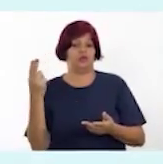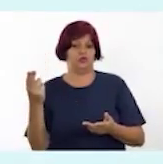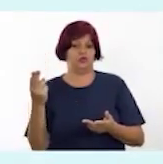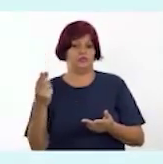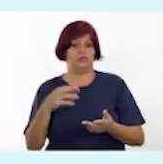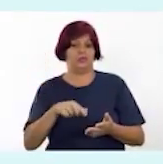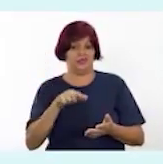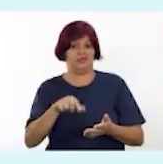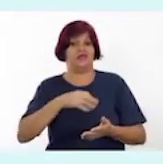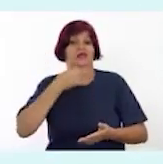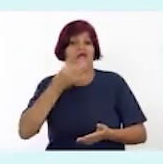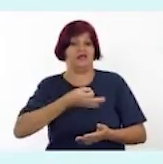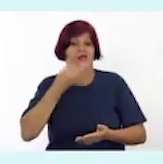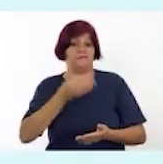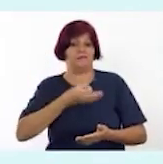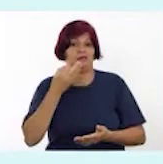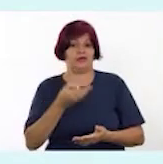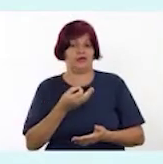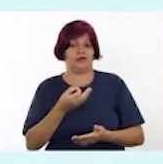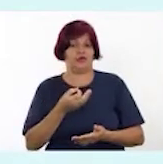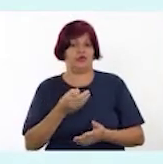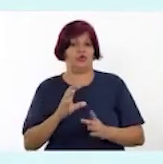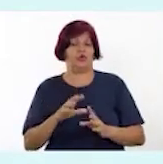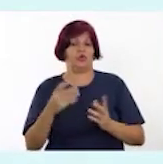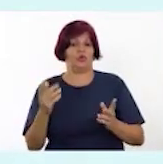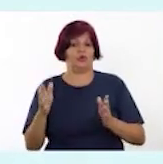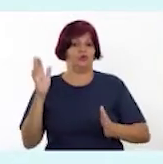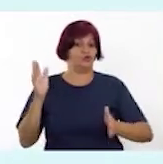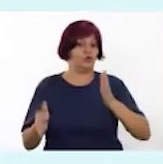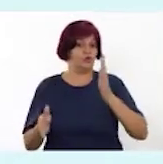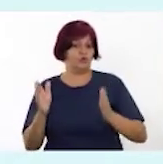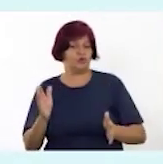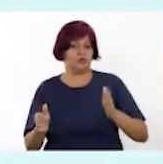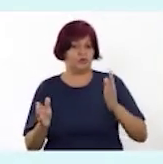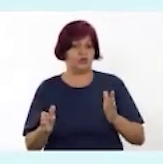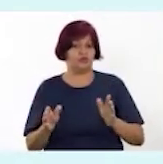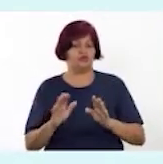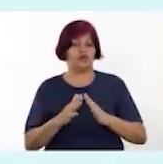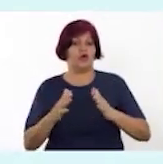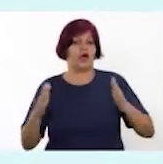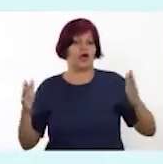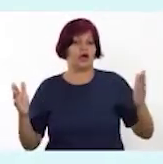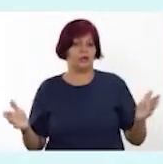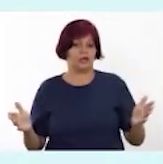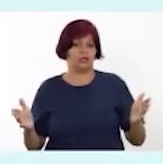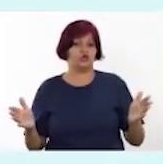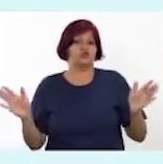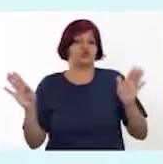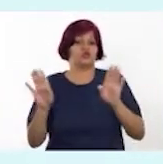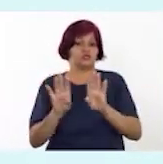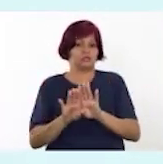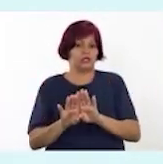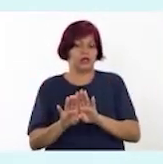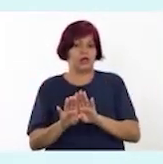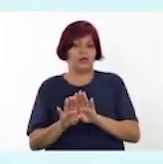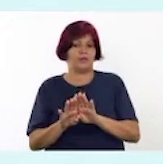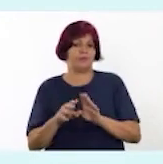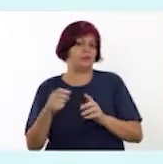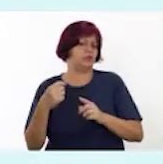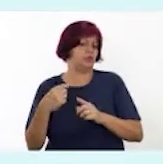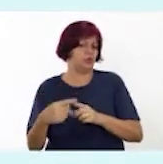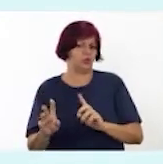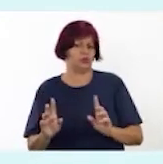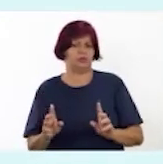Están explicados, y están explicados cuando los intervalos son abiertos, son cerrados,